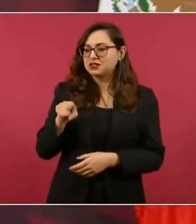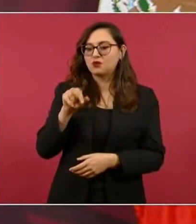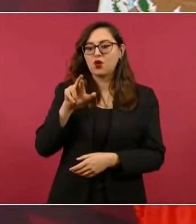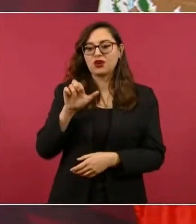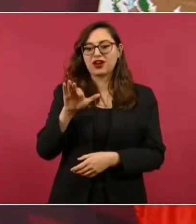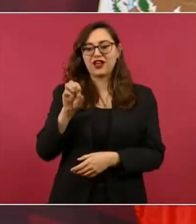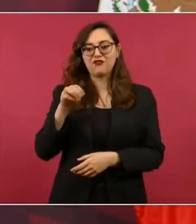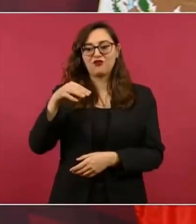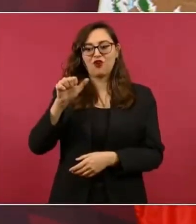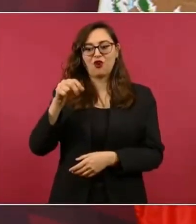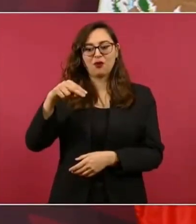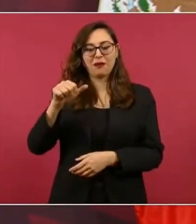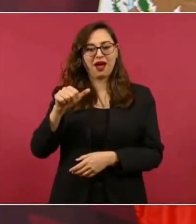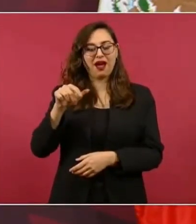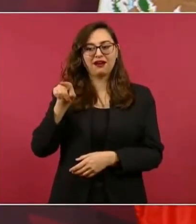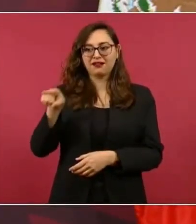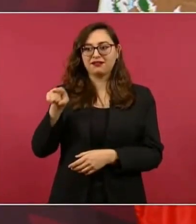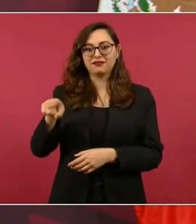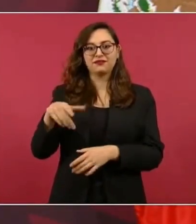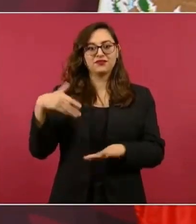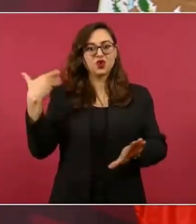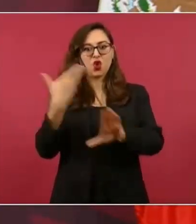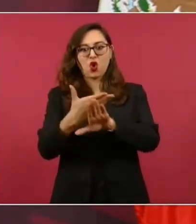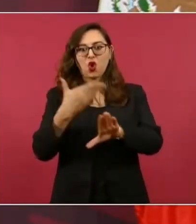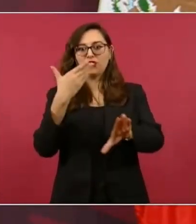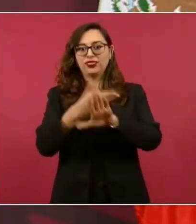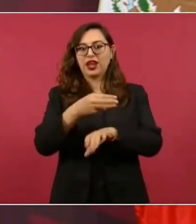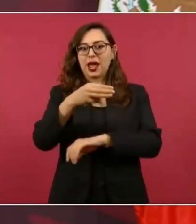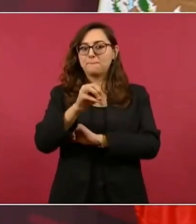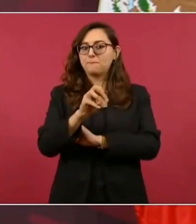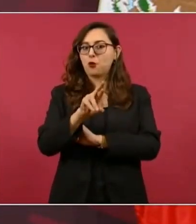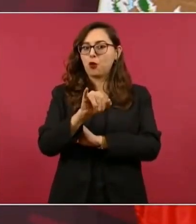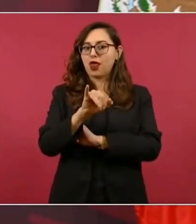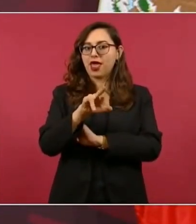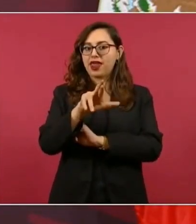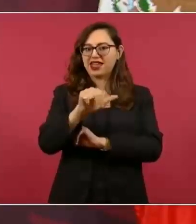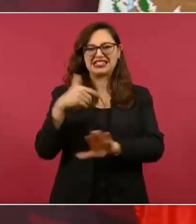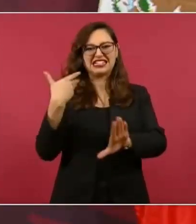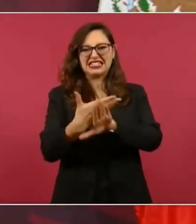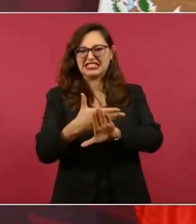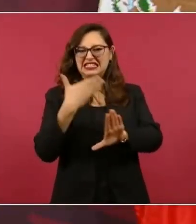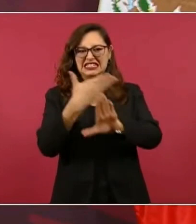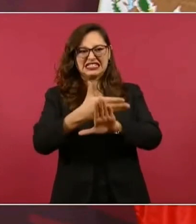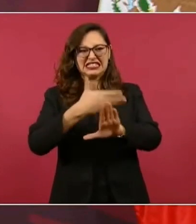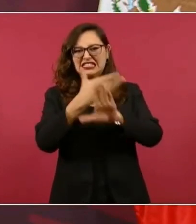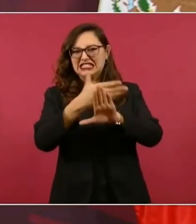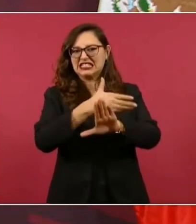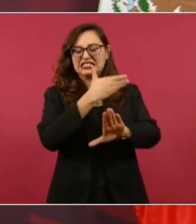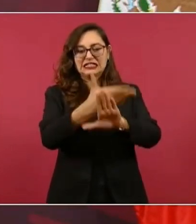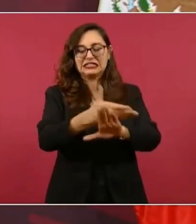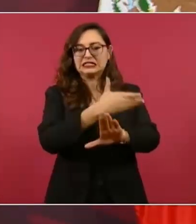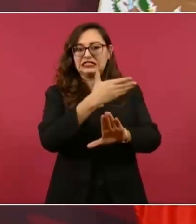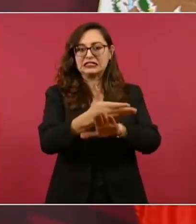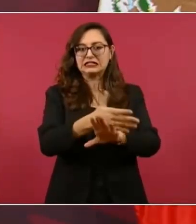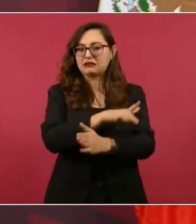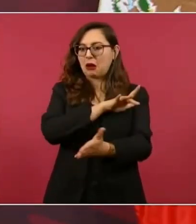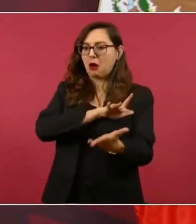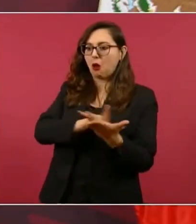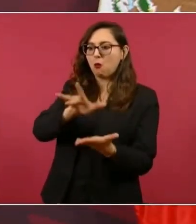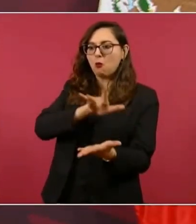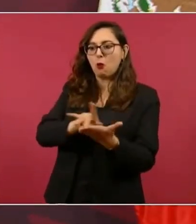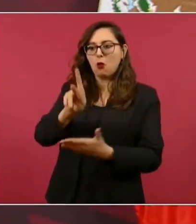promoviendo la campaña en contra de los Moreira y a favor del